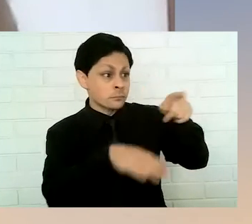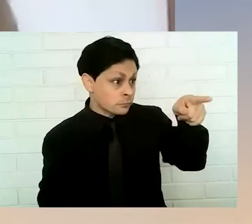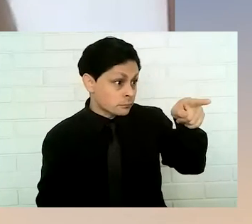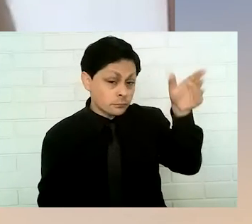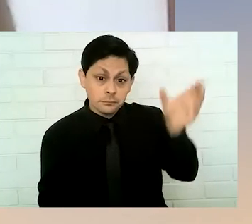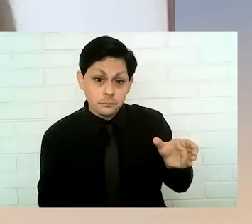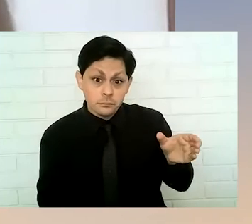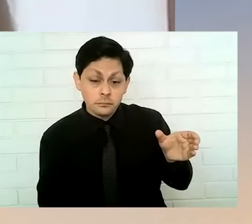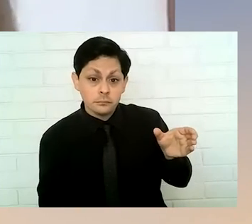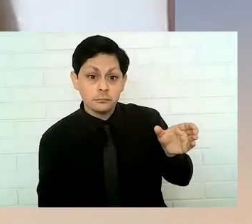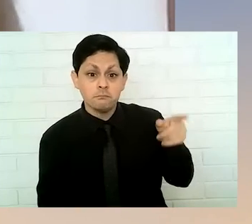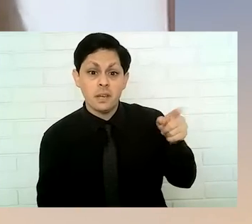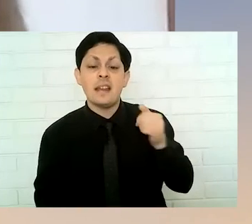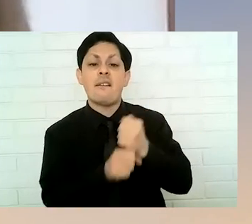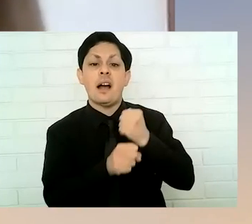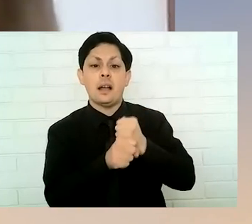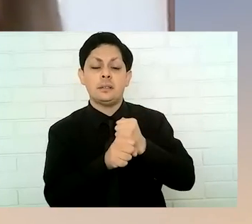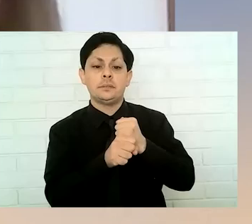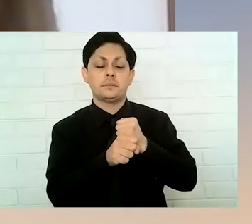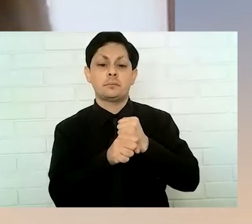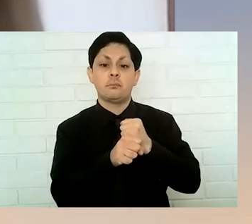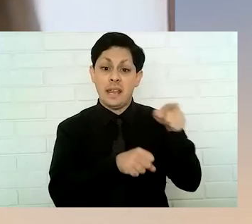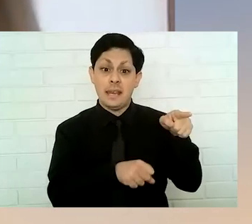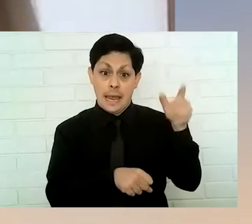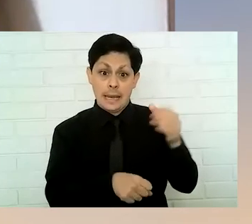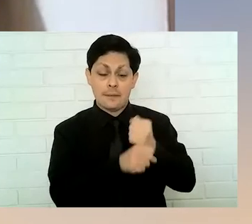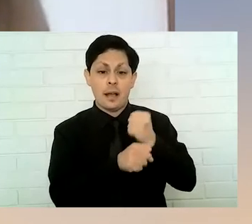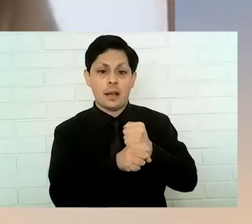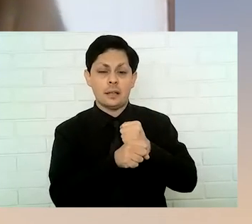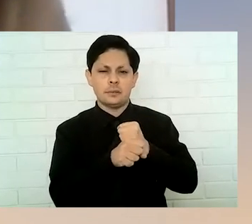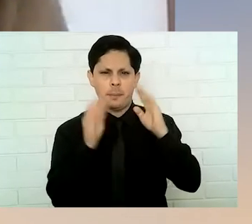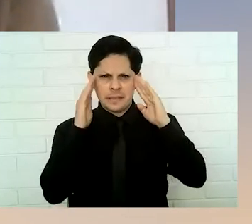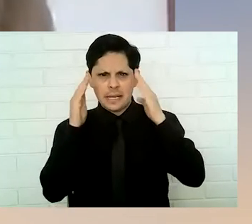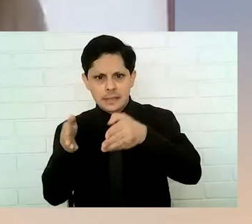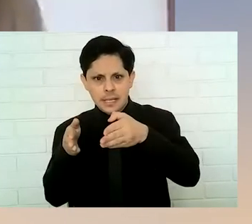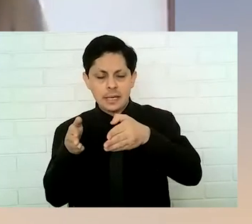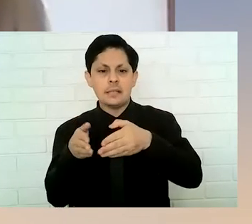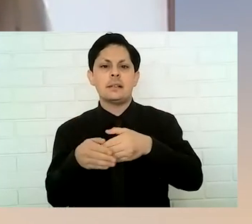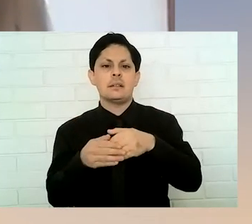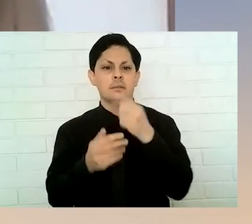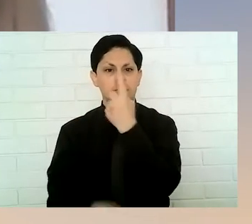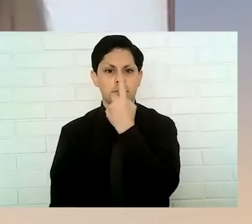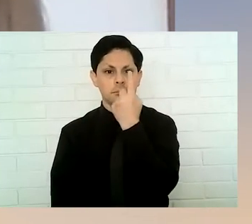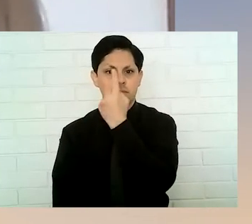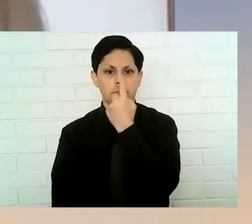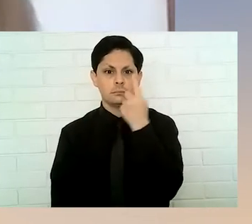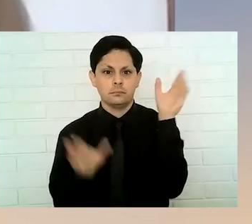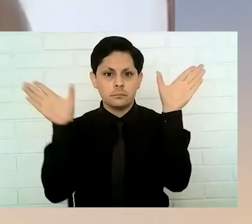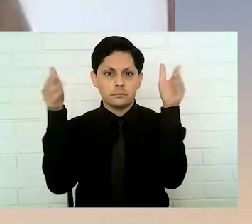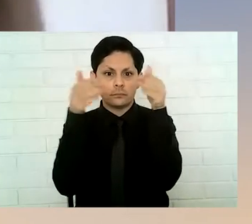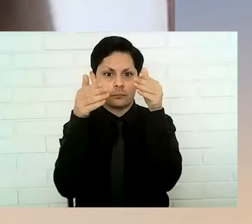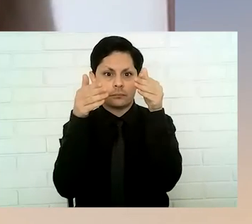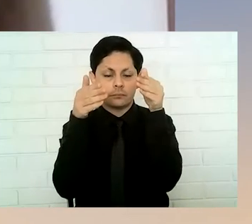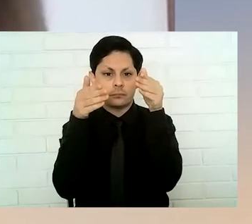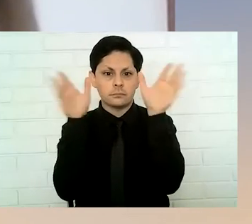que se especializa en el trabajo con niños con diagnóstico del espectro autista.